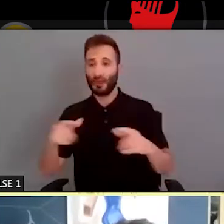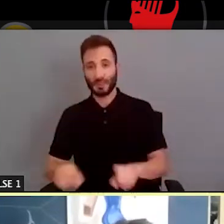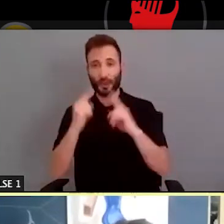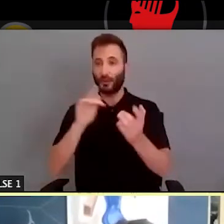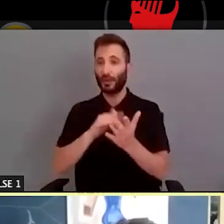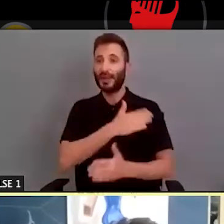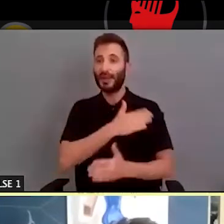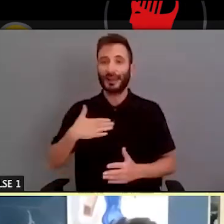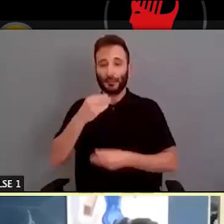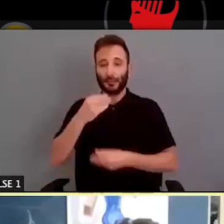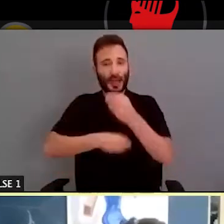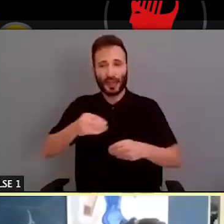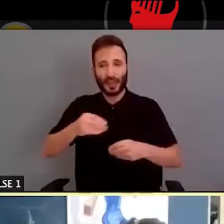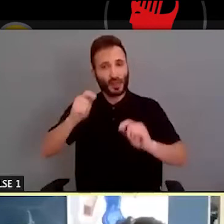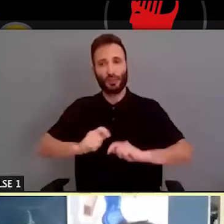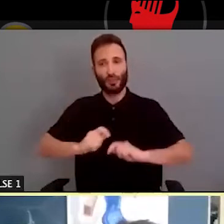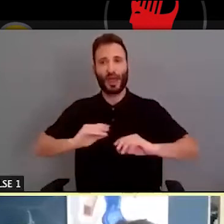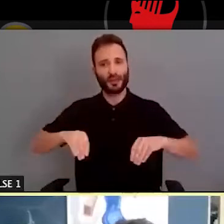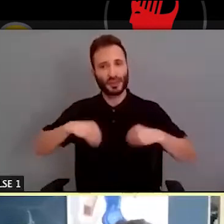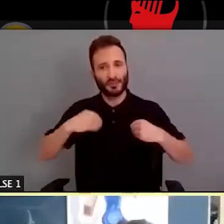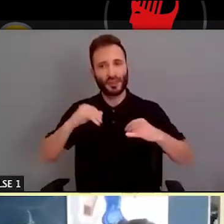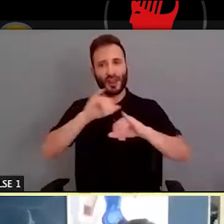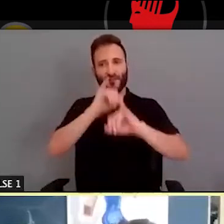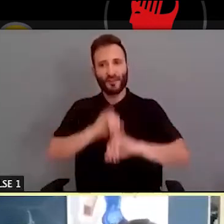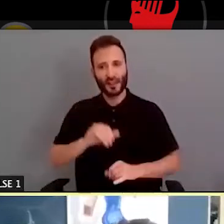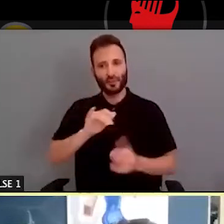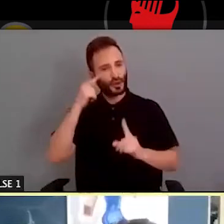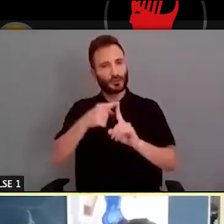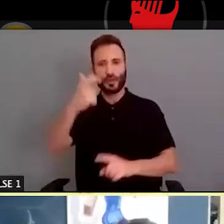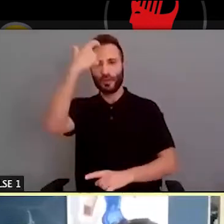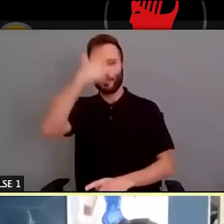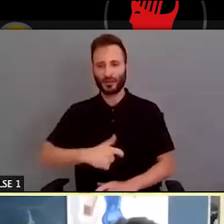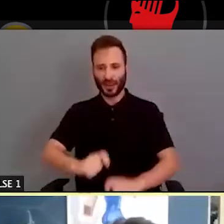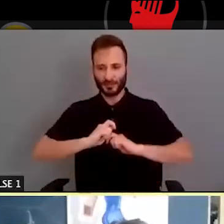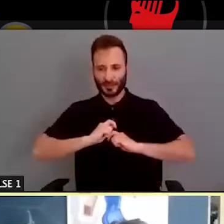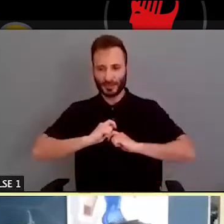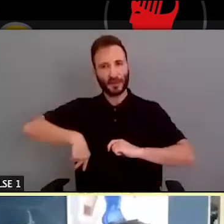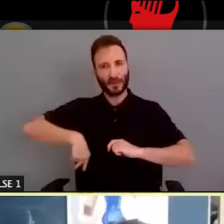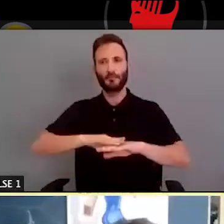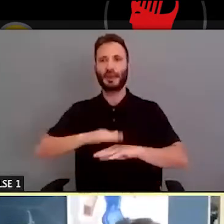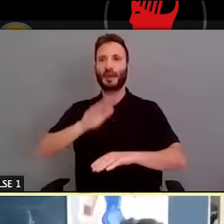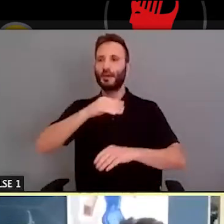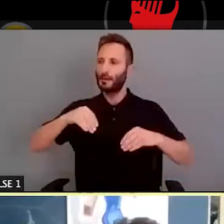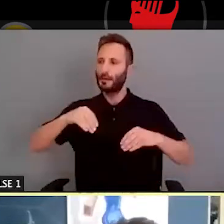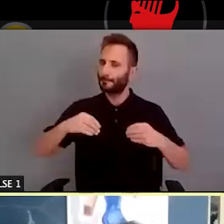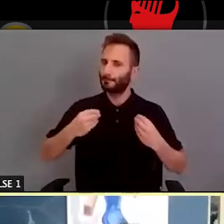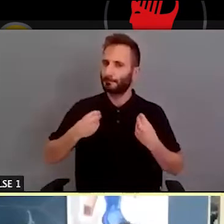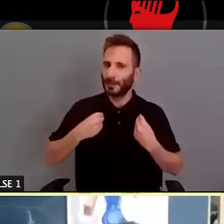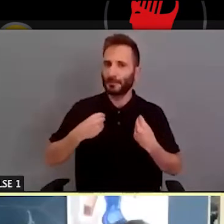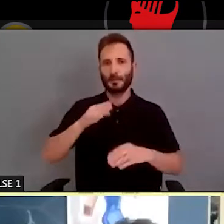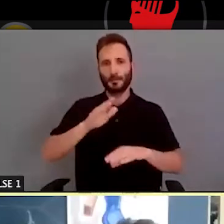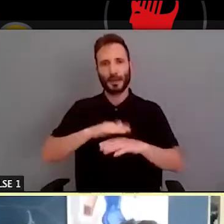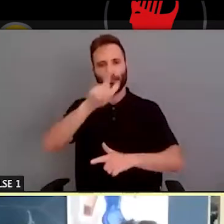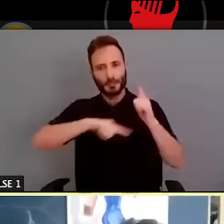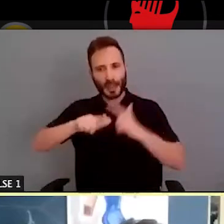nos gusta hacer, lo que nos hace personas, para que seamos nosotros mismos y sigamos siendo nosotros